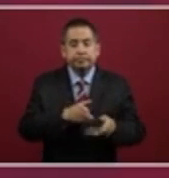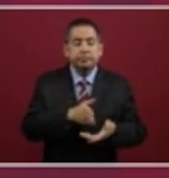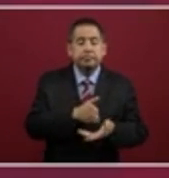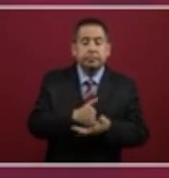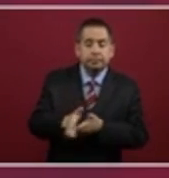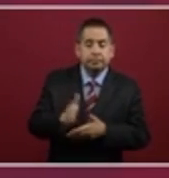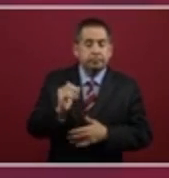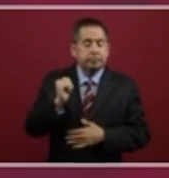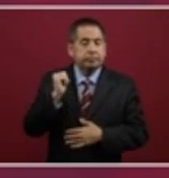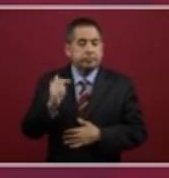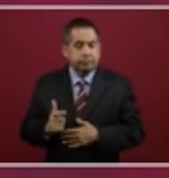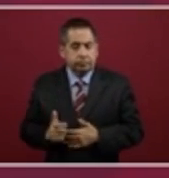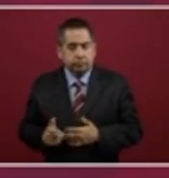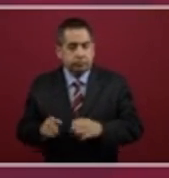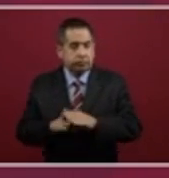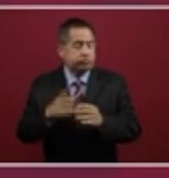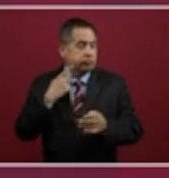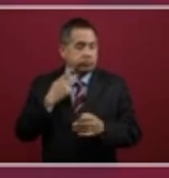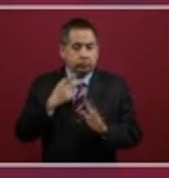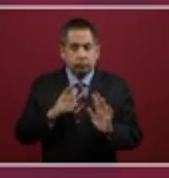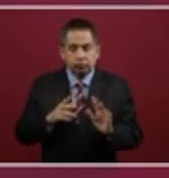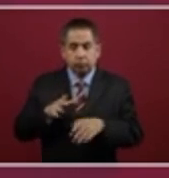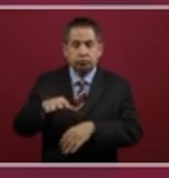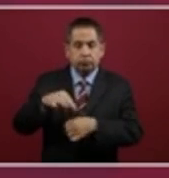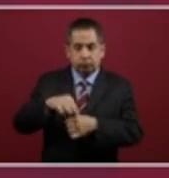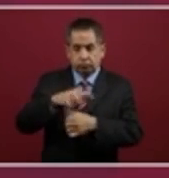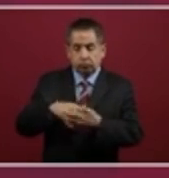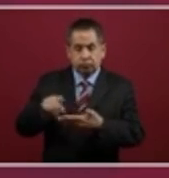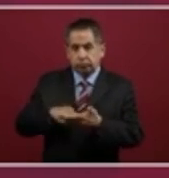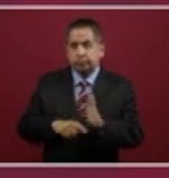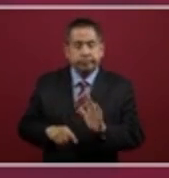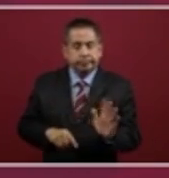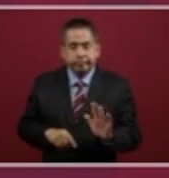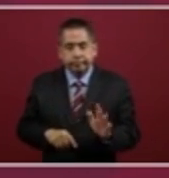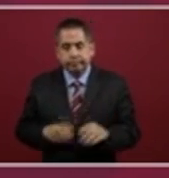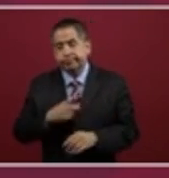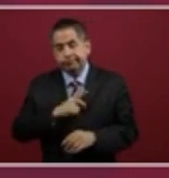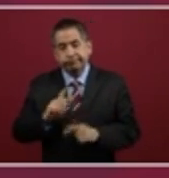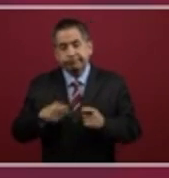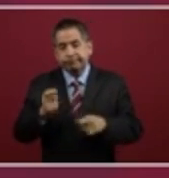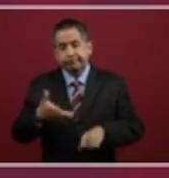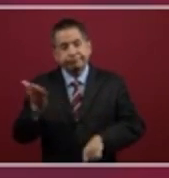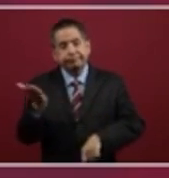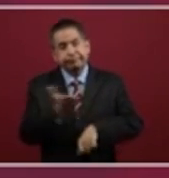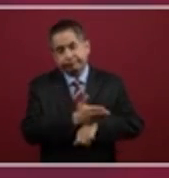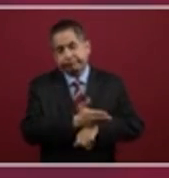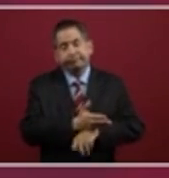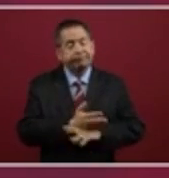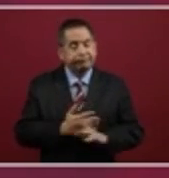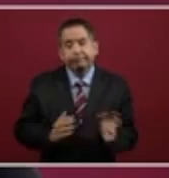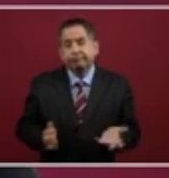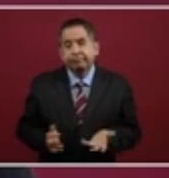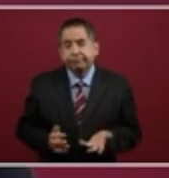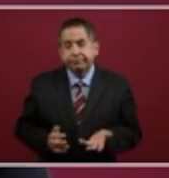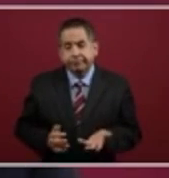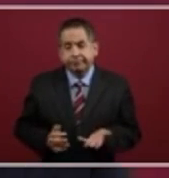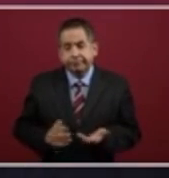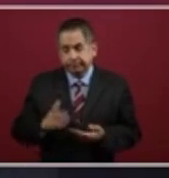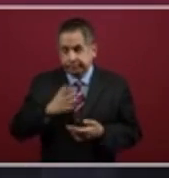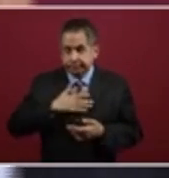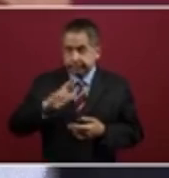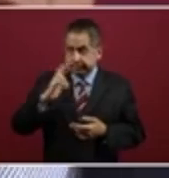interviniera en asuntos políticos electorales, pues sería sancionado. Y